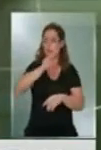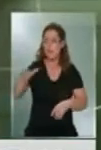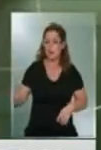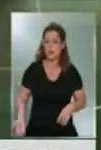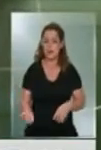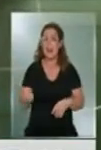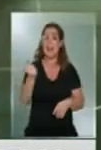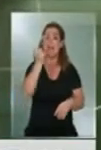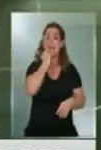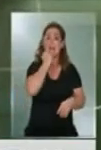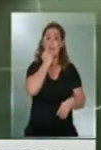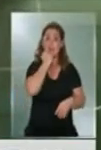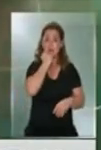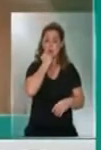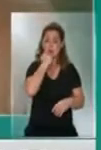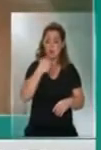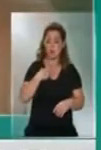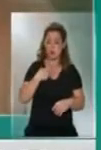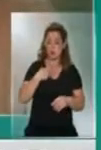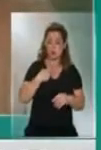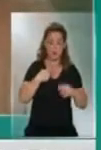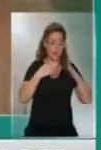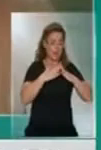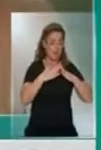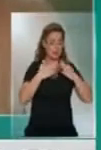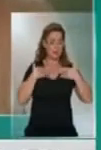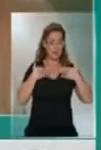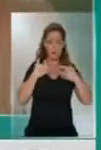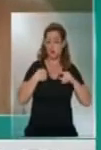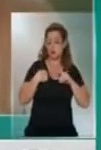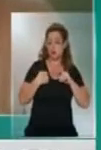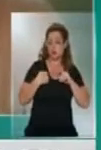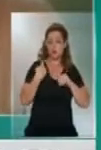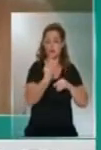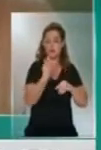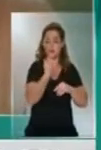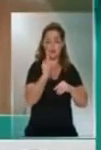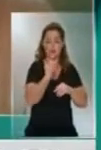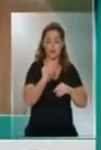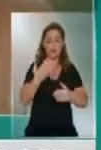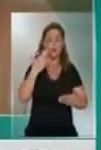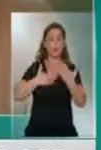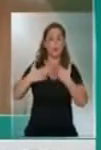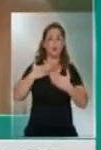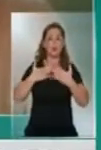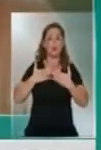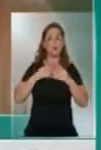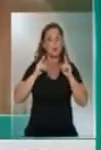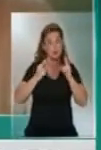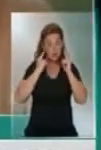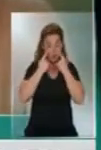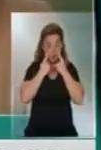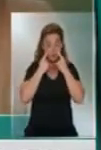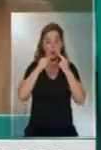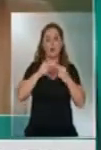la hora de autotratarse en domicilio. De todas maneras, doctor César Busto, muchísimas